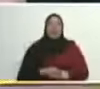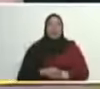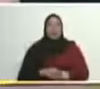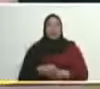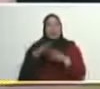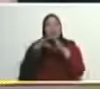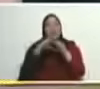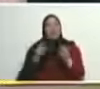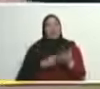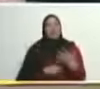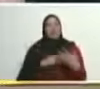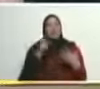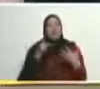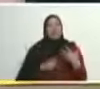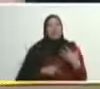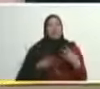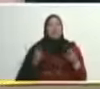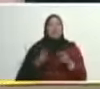por la paz.